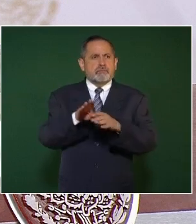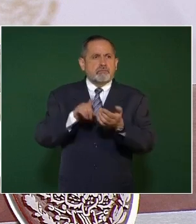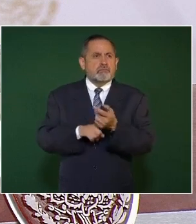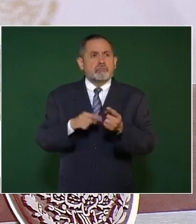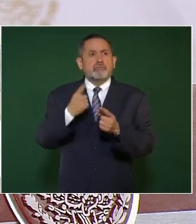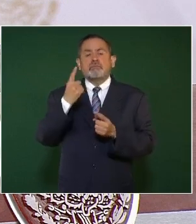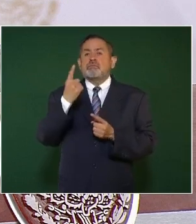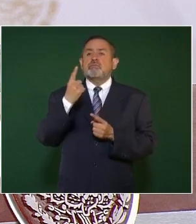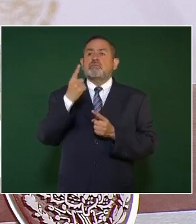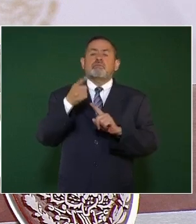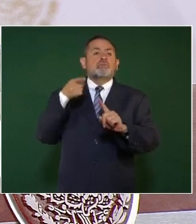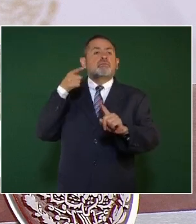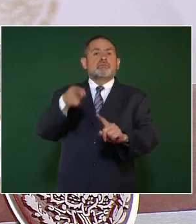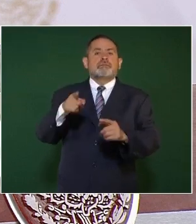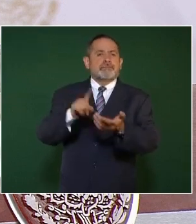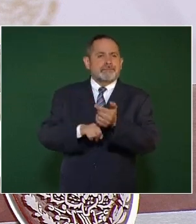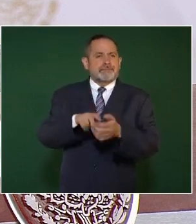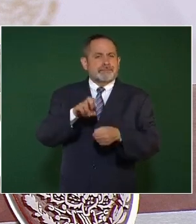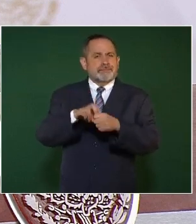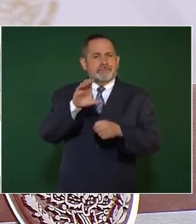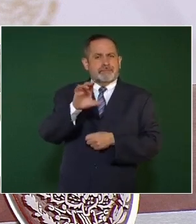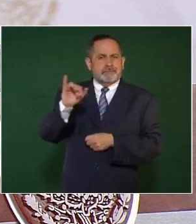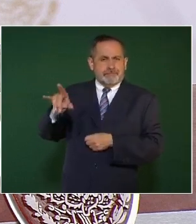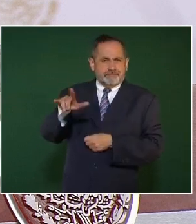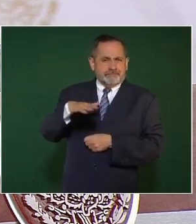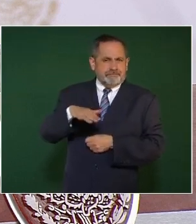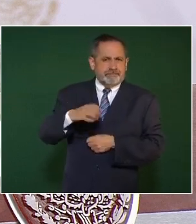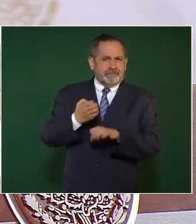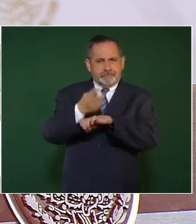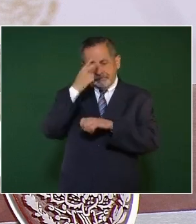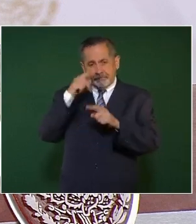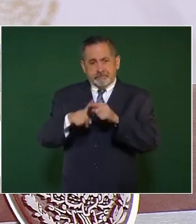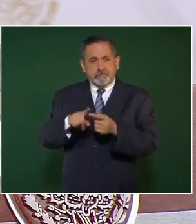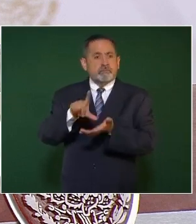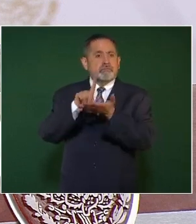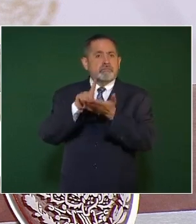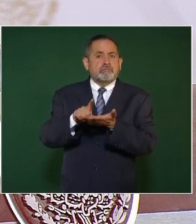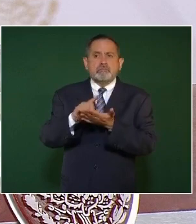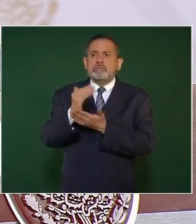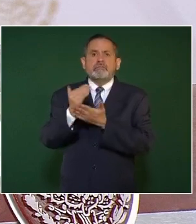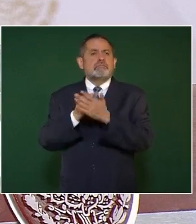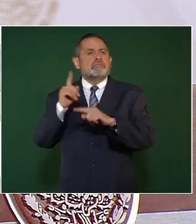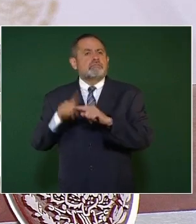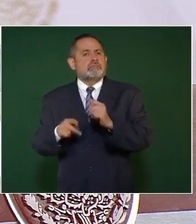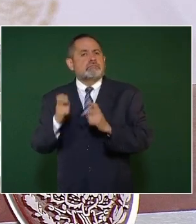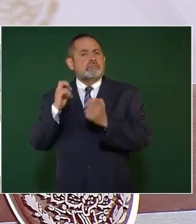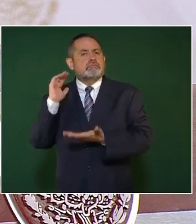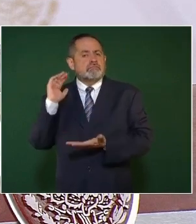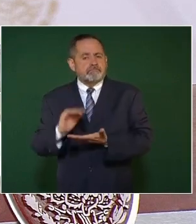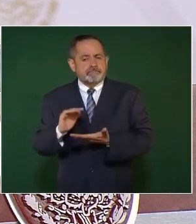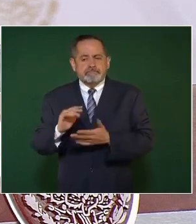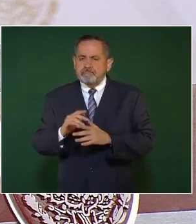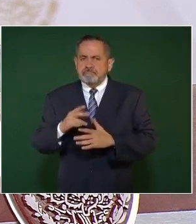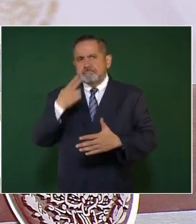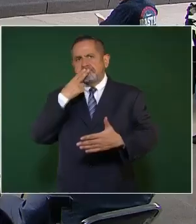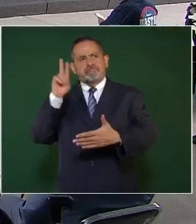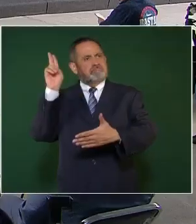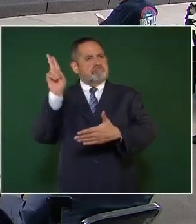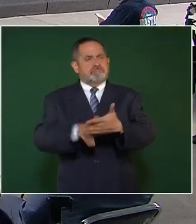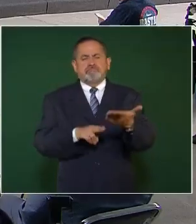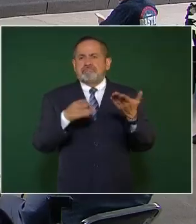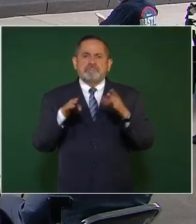una estación, allá en Cuautitlán Izcalli, que no daba litros de a litro y, en consecuencia, tuvimos que